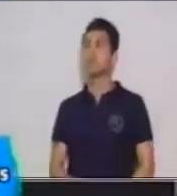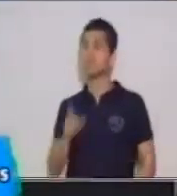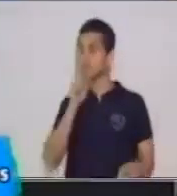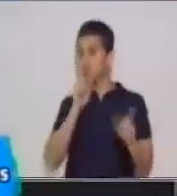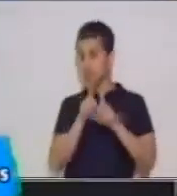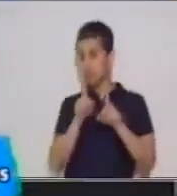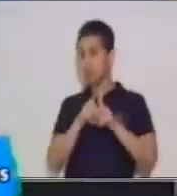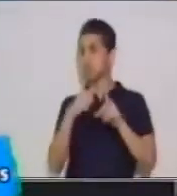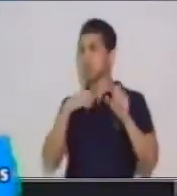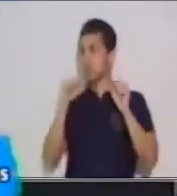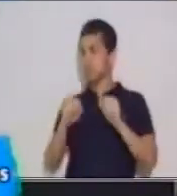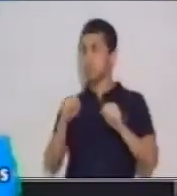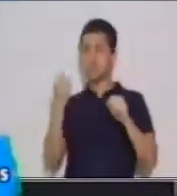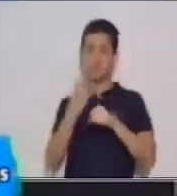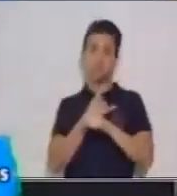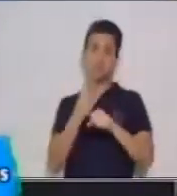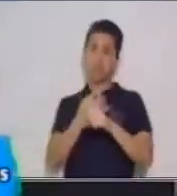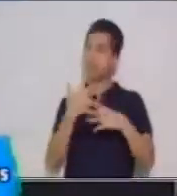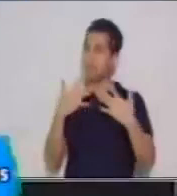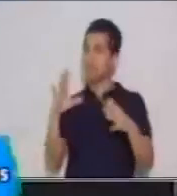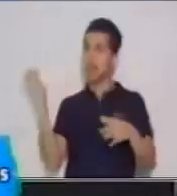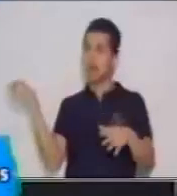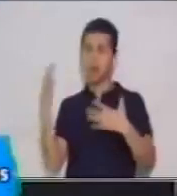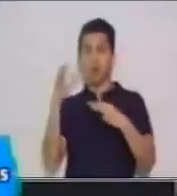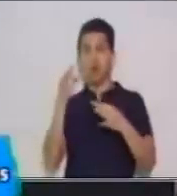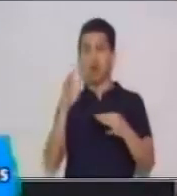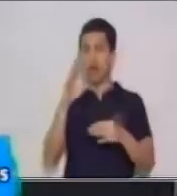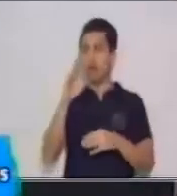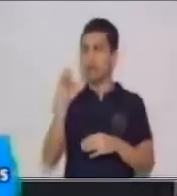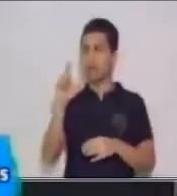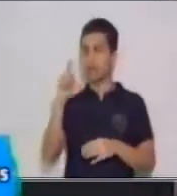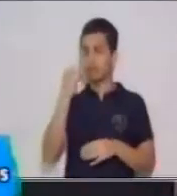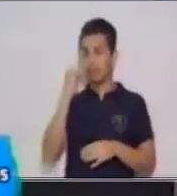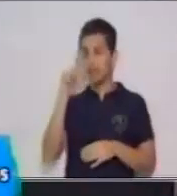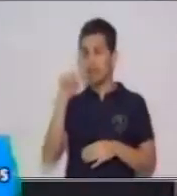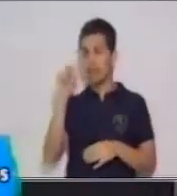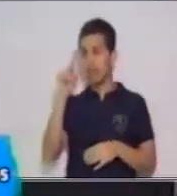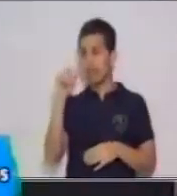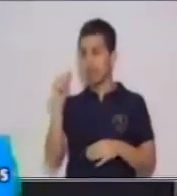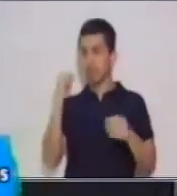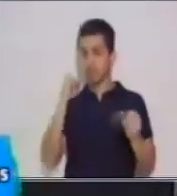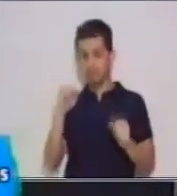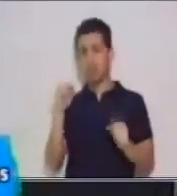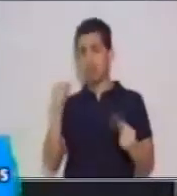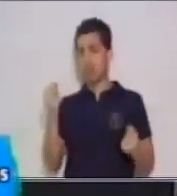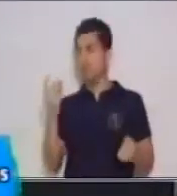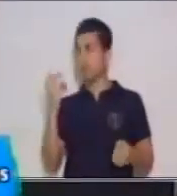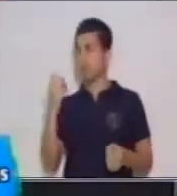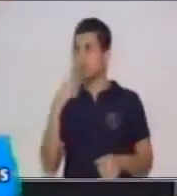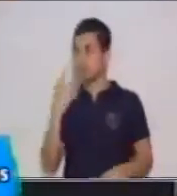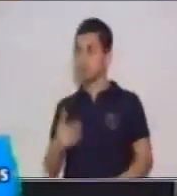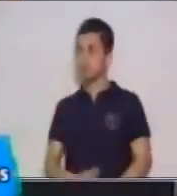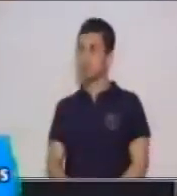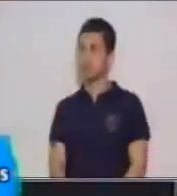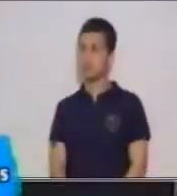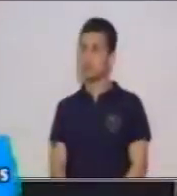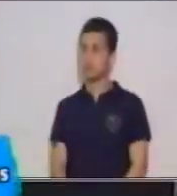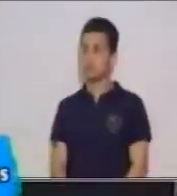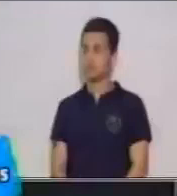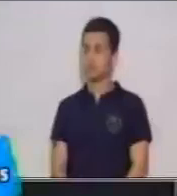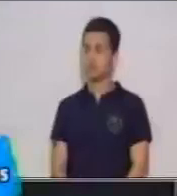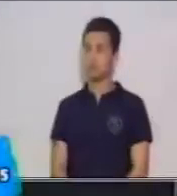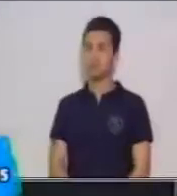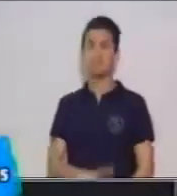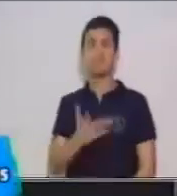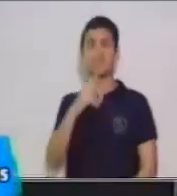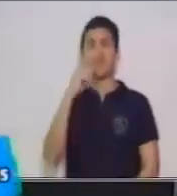hoja que ya la haya utilizado, pero que la puedo volver a utilizar. Usemos esto. Gatitos, ¿de qué color